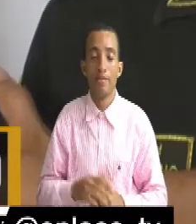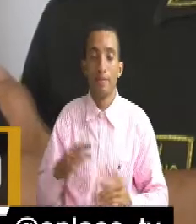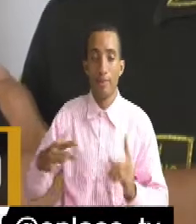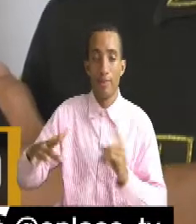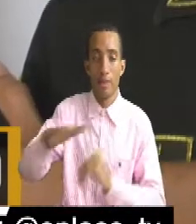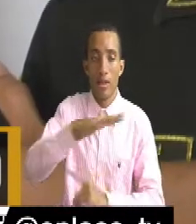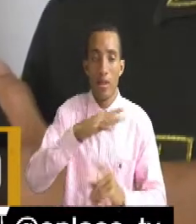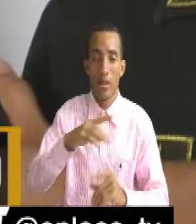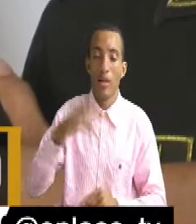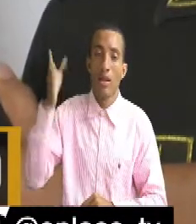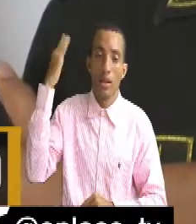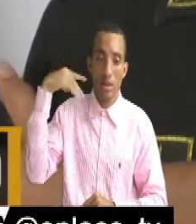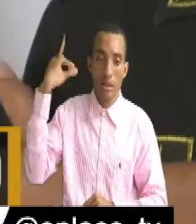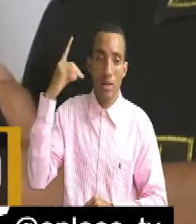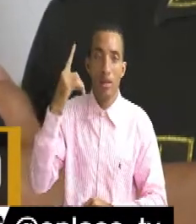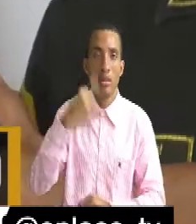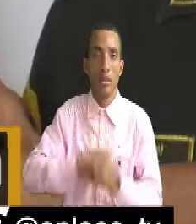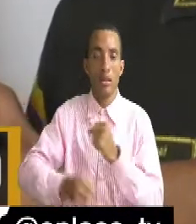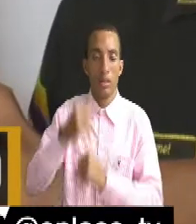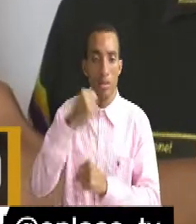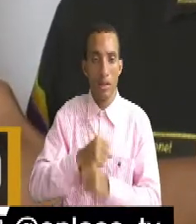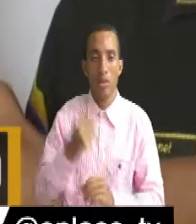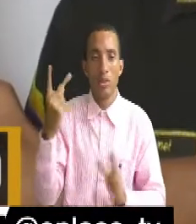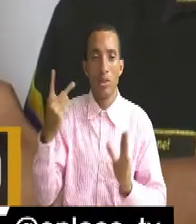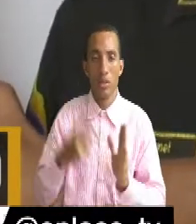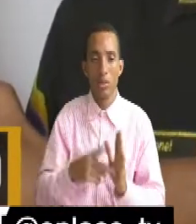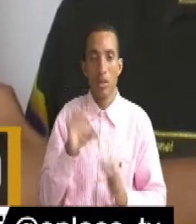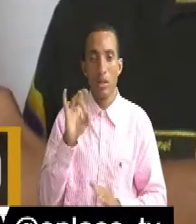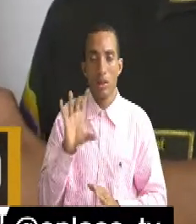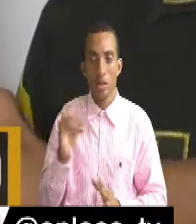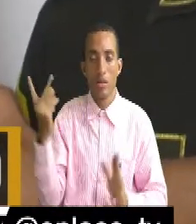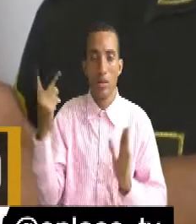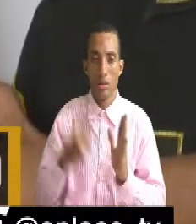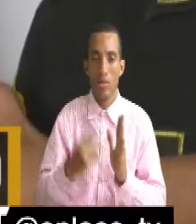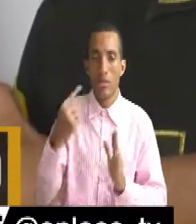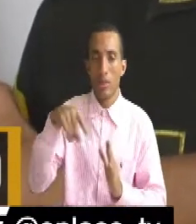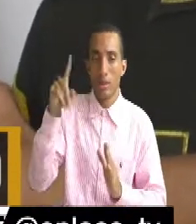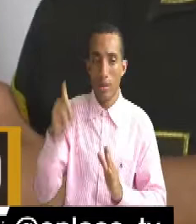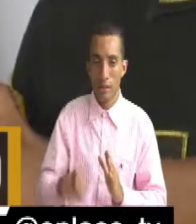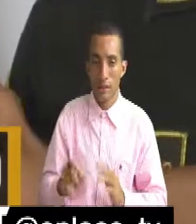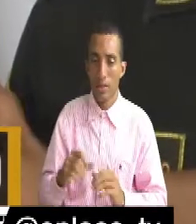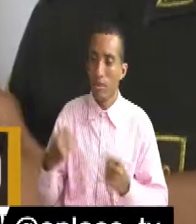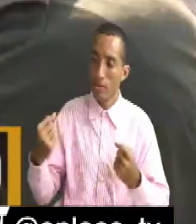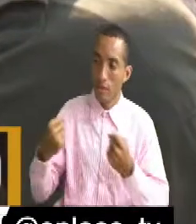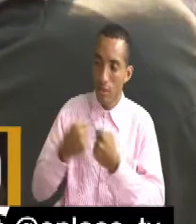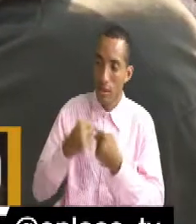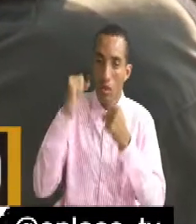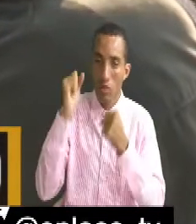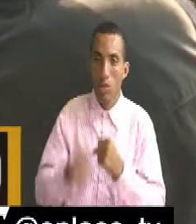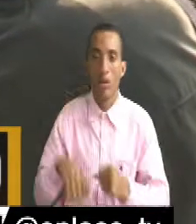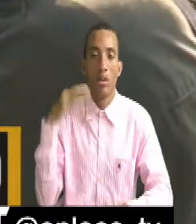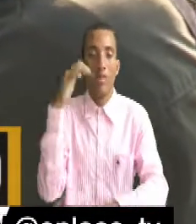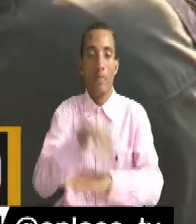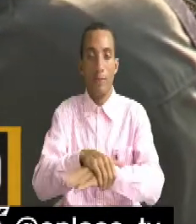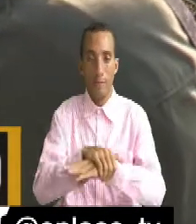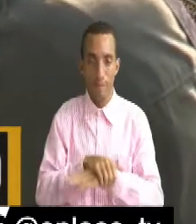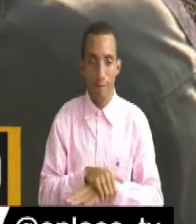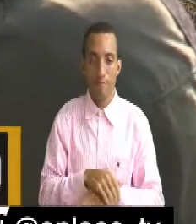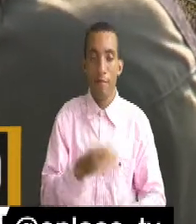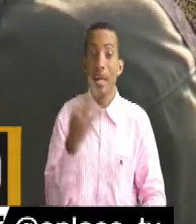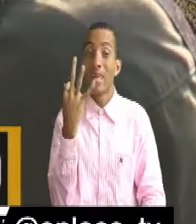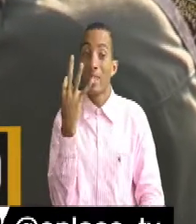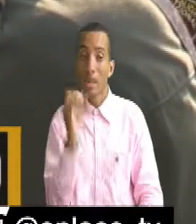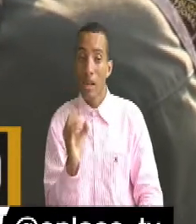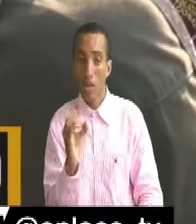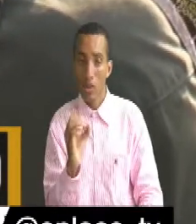en el año 2015 y 2016, pero que solo con el esfuerzo y el trabajo conjunto podemos dar esos resultados. A pesar de que 30 nuevos